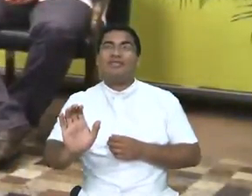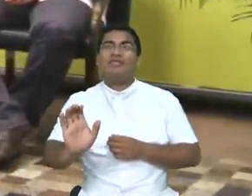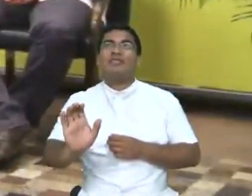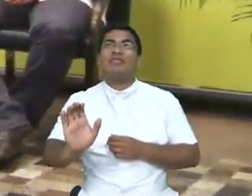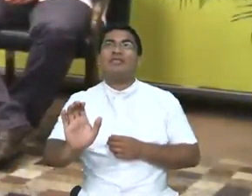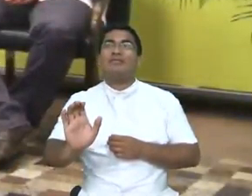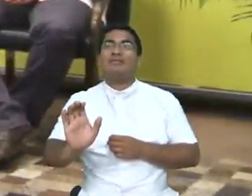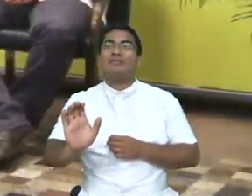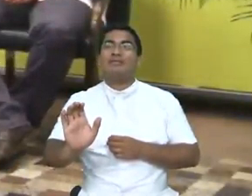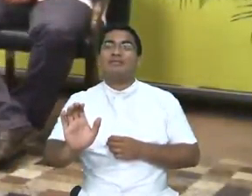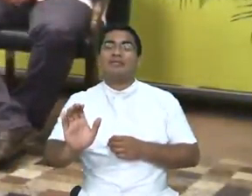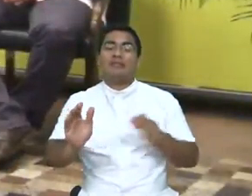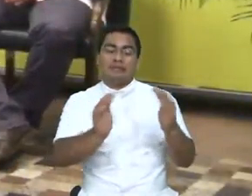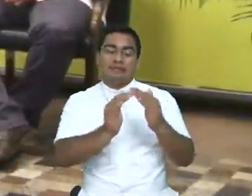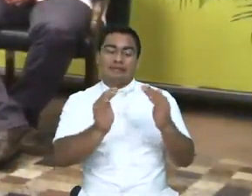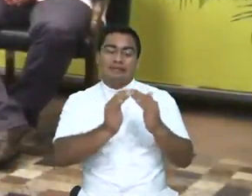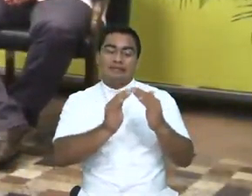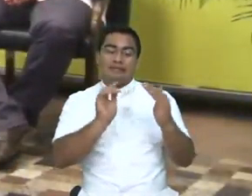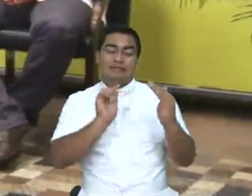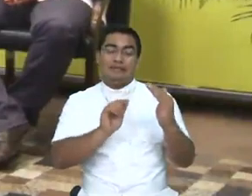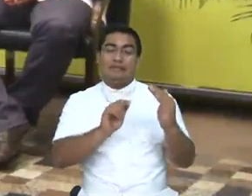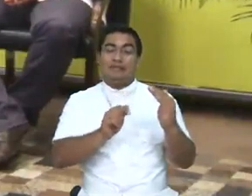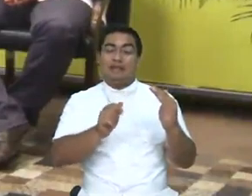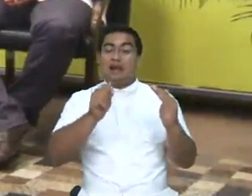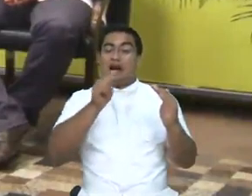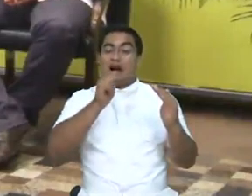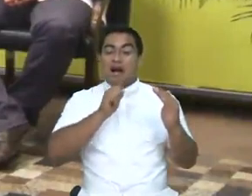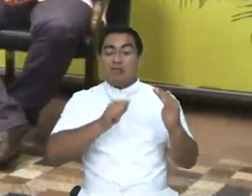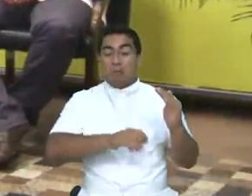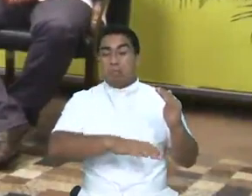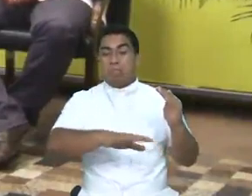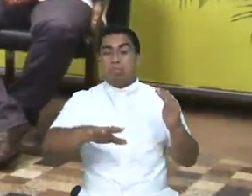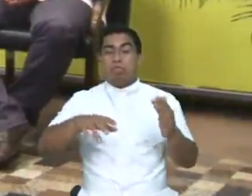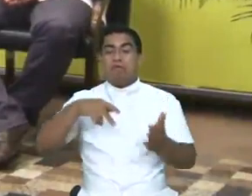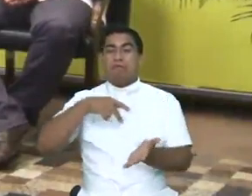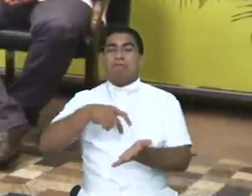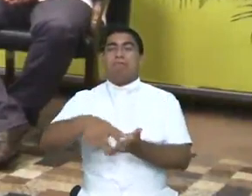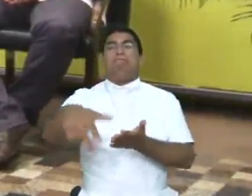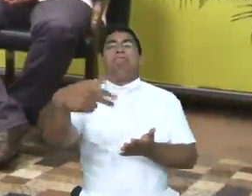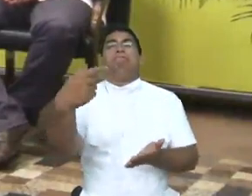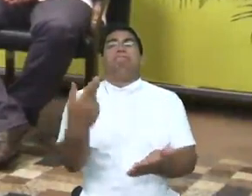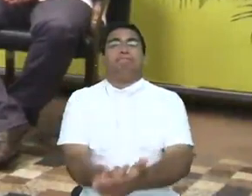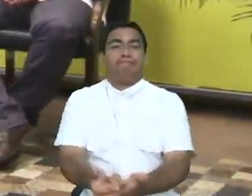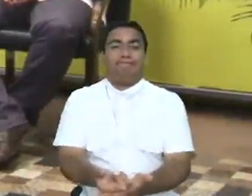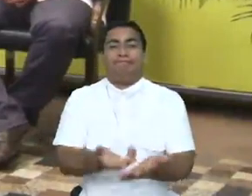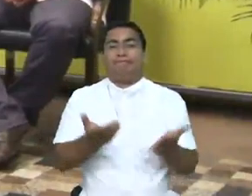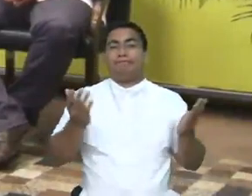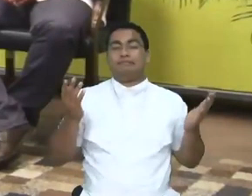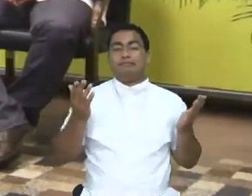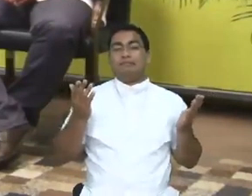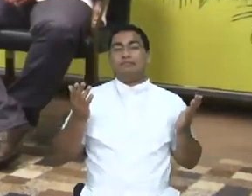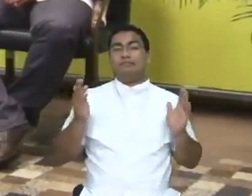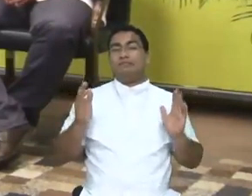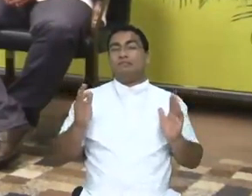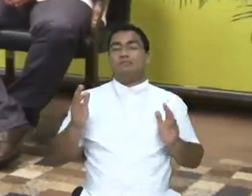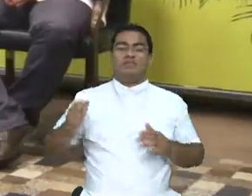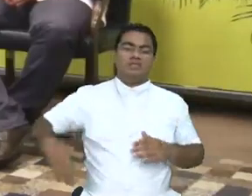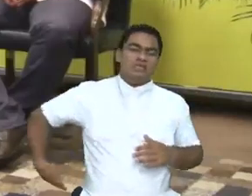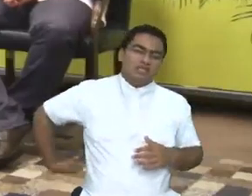en la sala de la casa cayó agua o leche, algún producto, iba corriendo, pum, se resbaló y